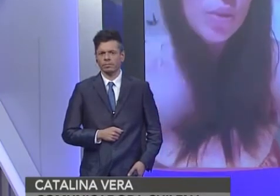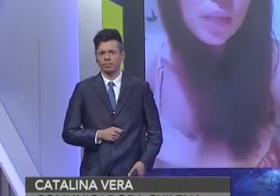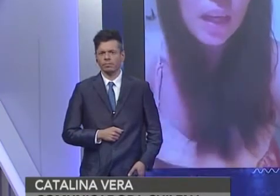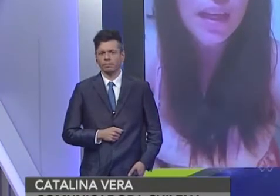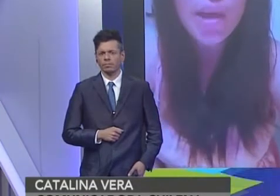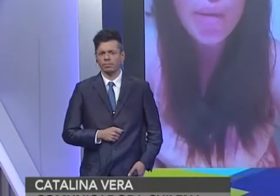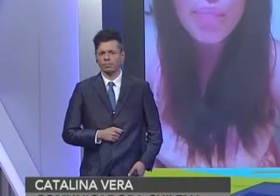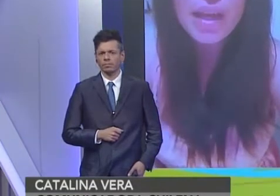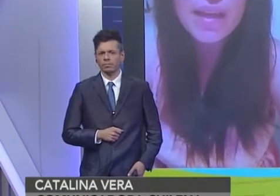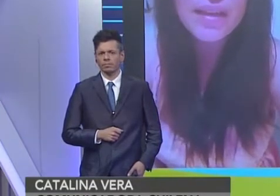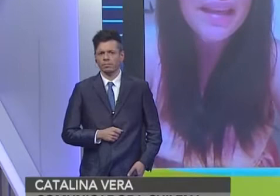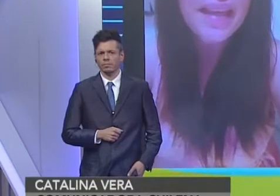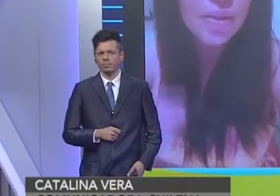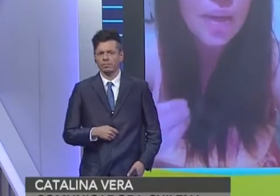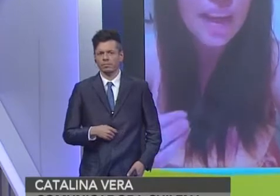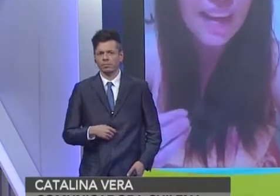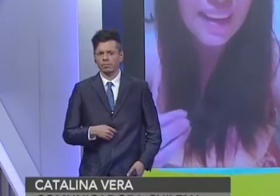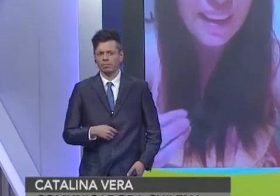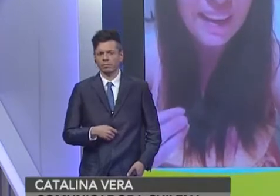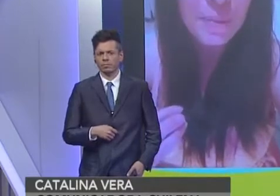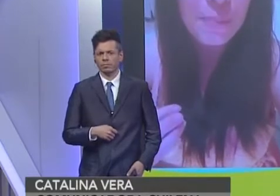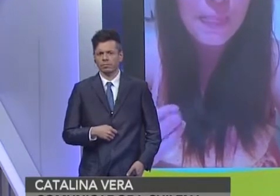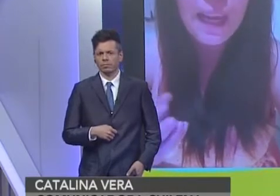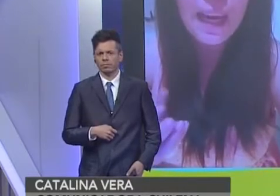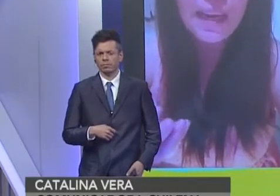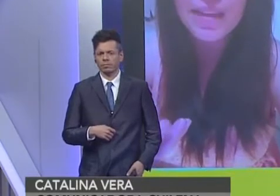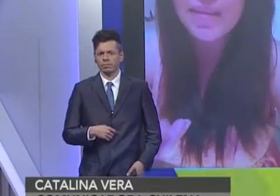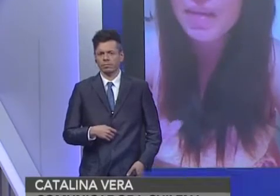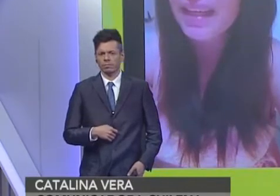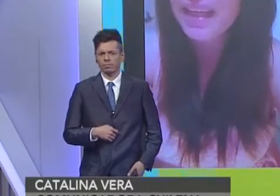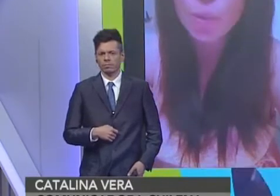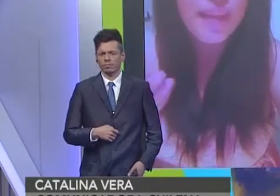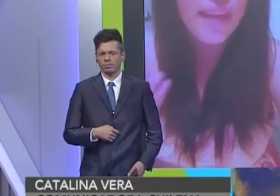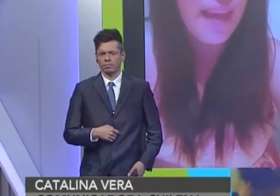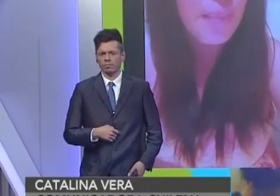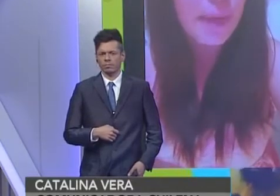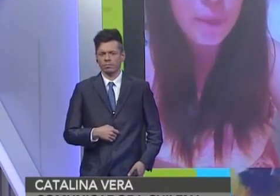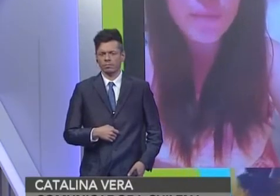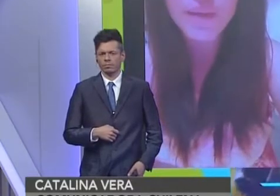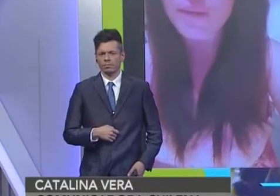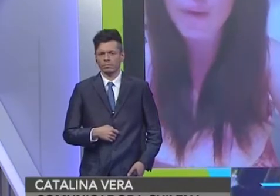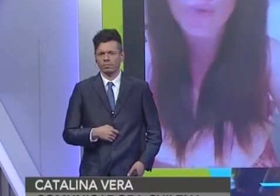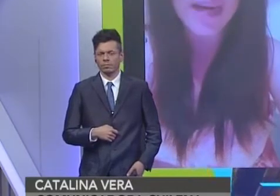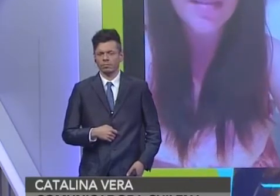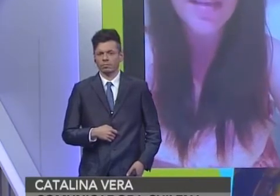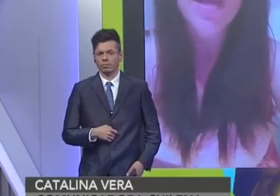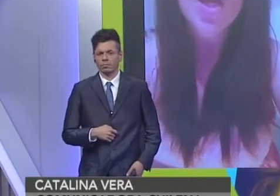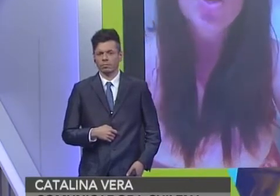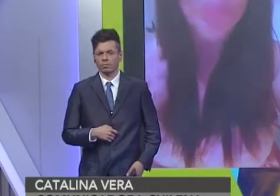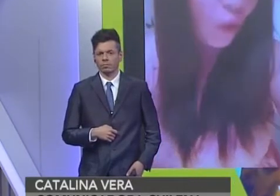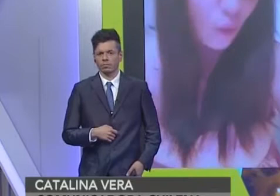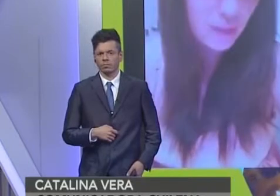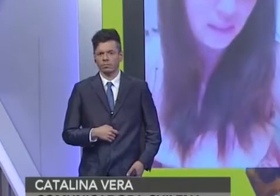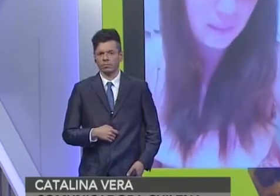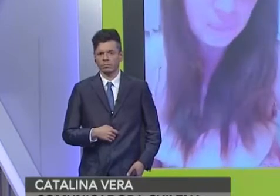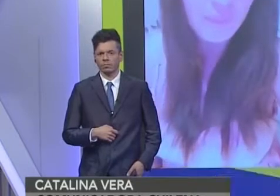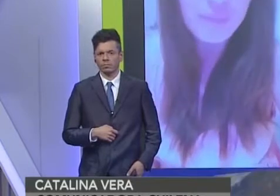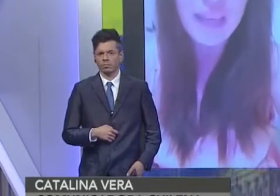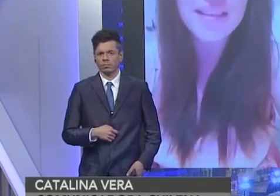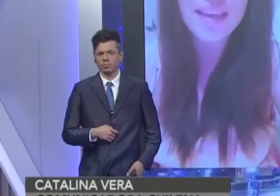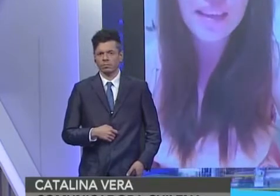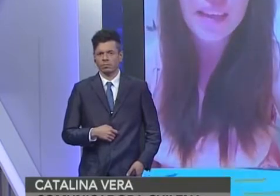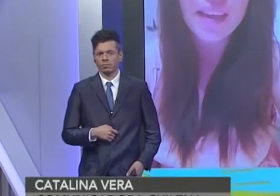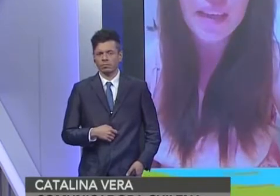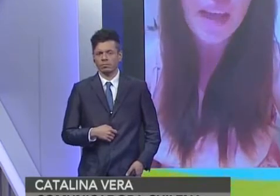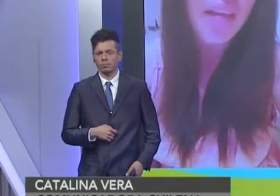súper asustada, y teniendo la gratuidad para poder vacunarse, no lo hacen.